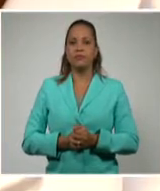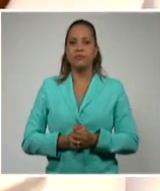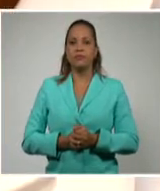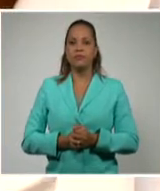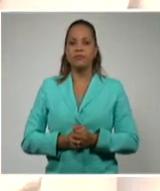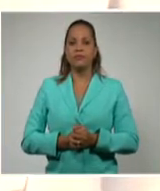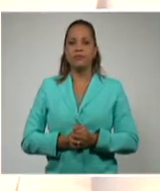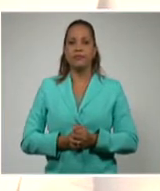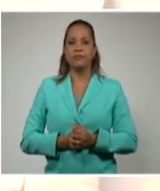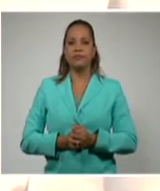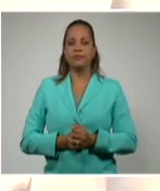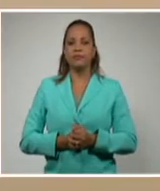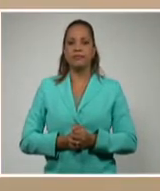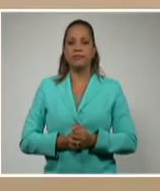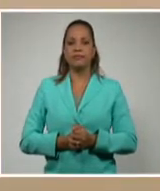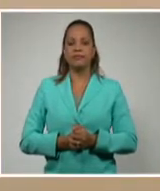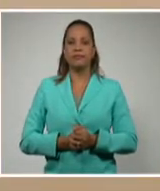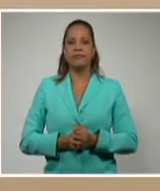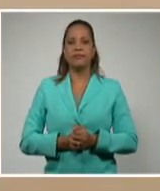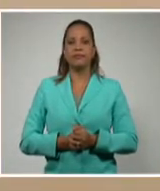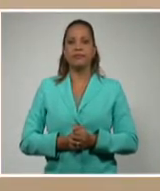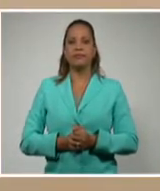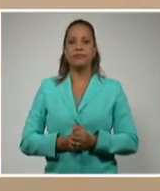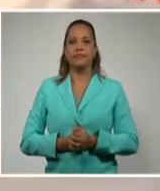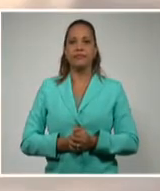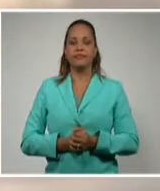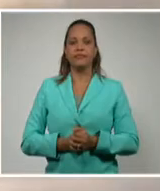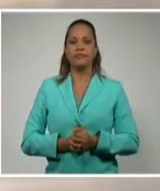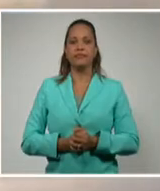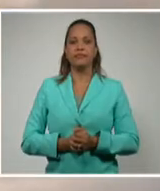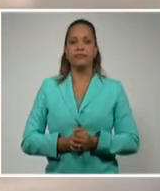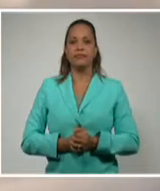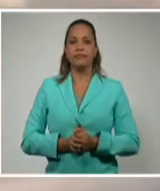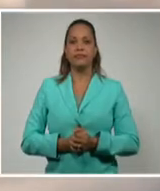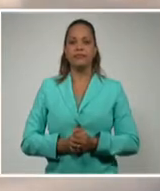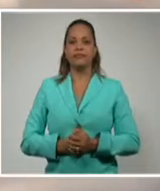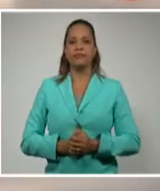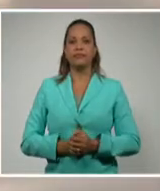Bárcena y Gianni López Brito, Sistema Informativo de la Televisión Cubana.